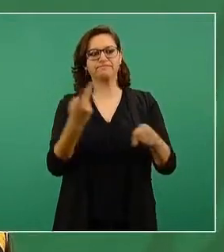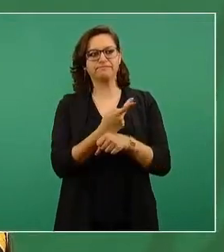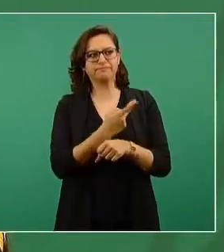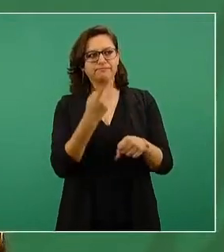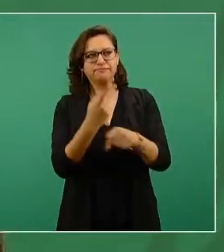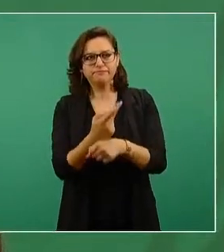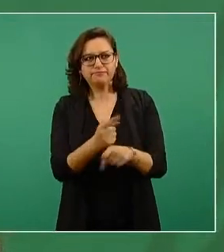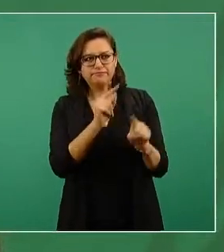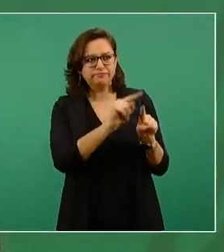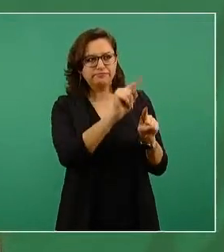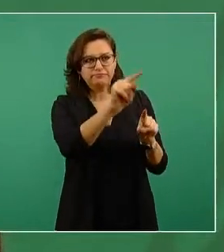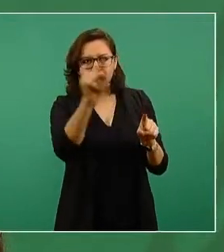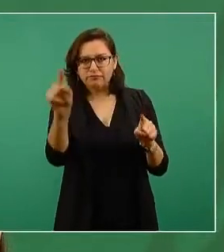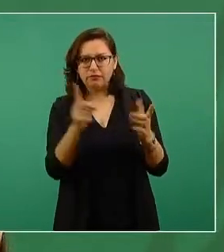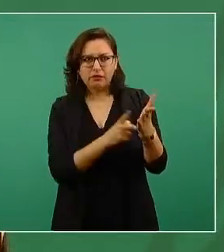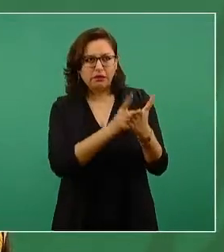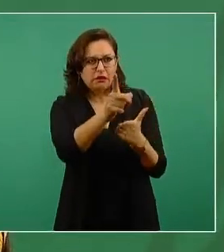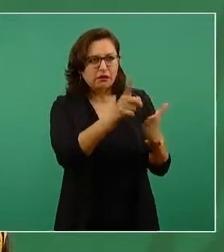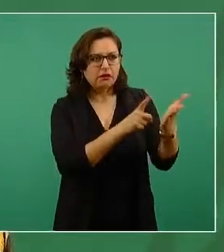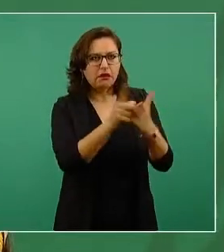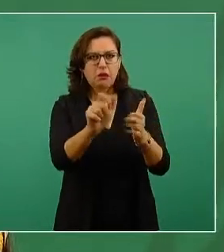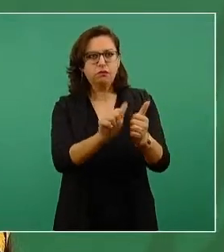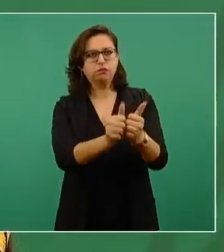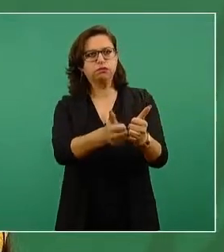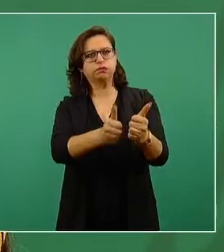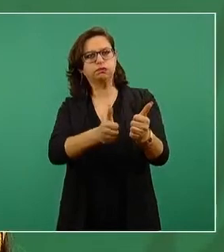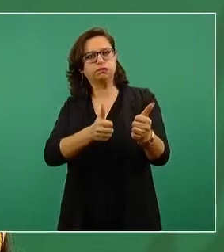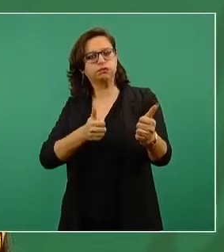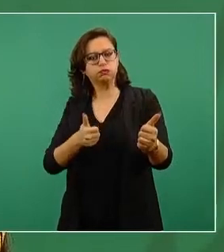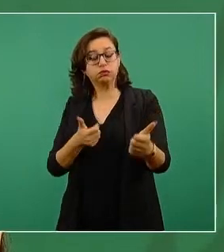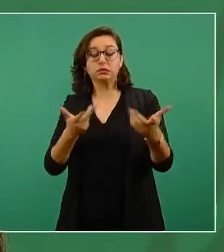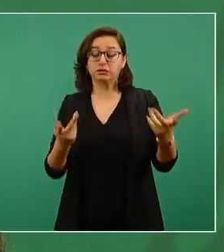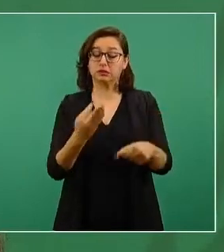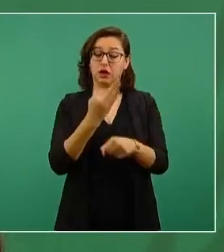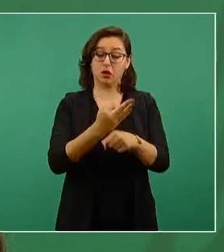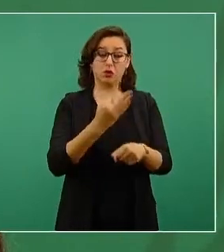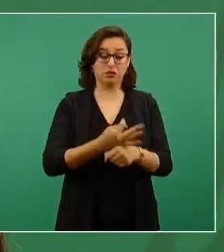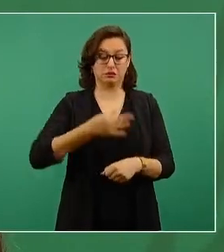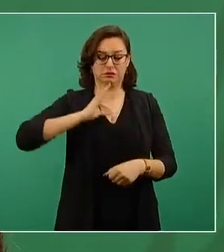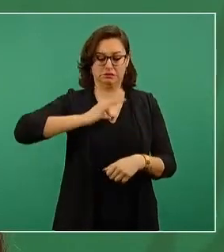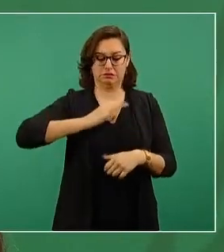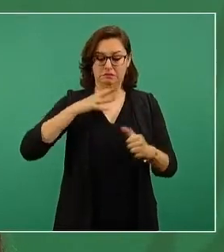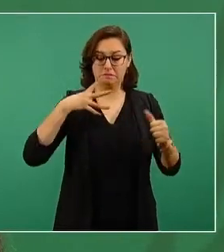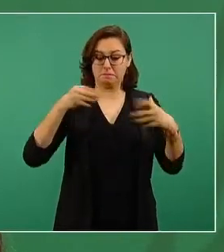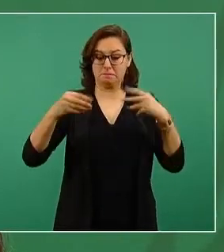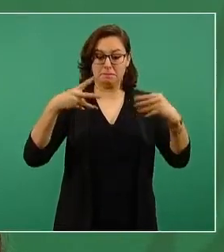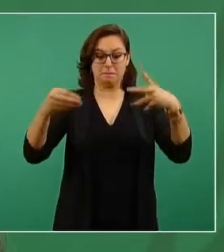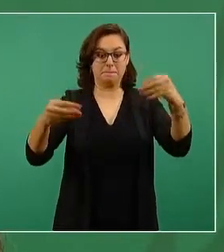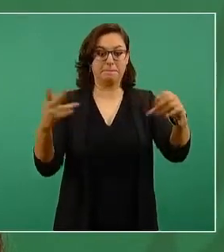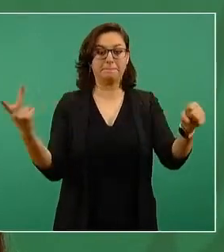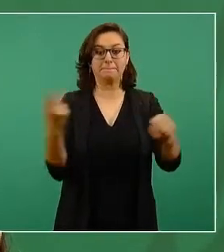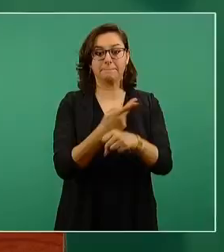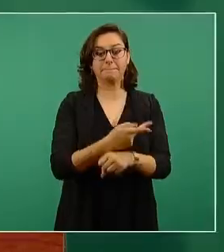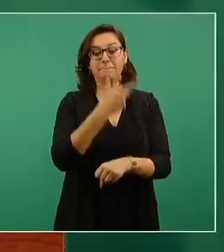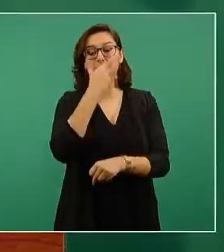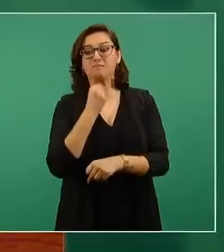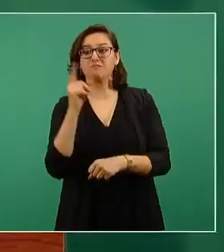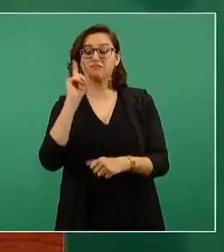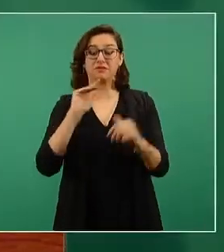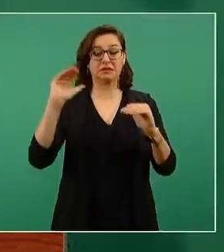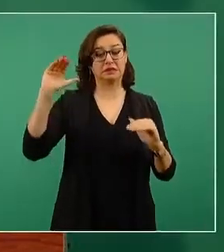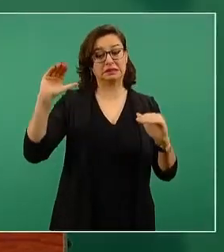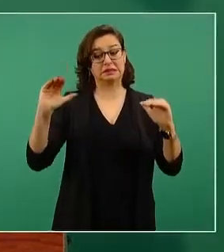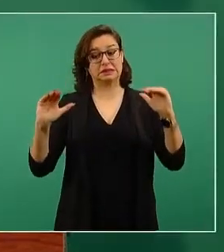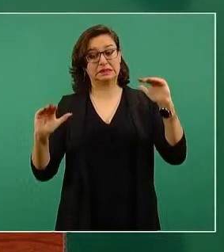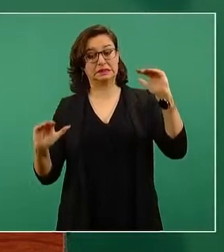hay en nuestros derechos. Sabemos que ante la pandemia del COVID-19 es una realidad que las desigualdades de género se han acentuado